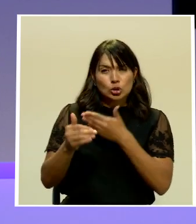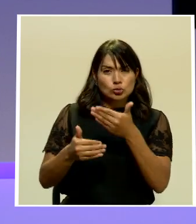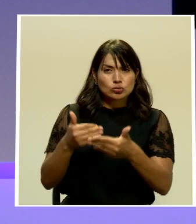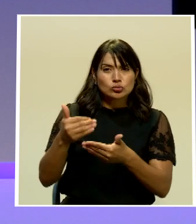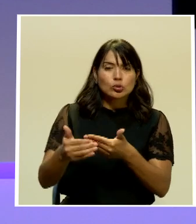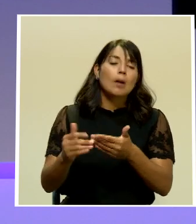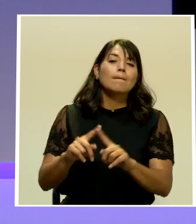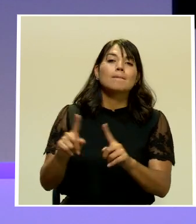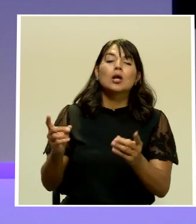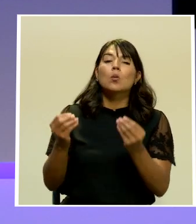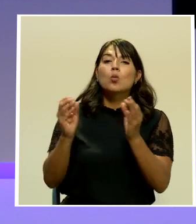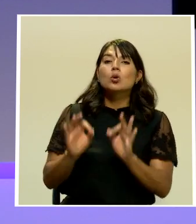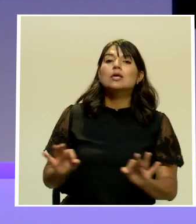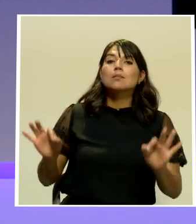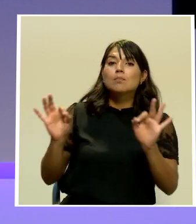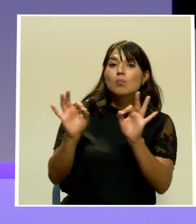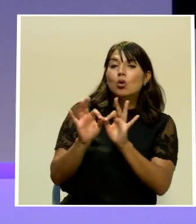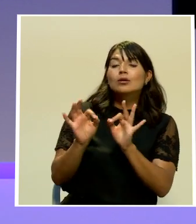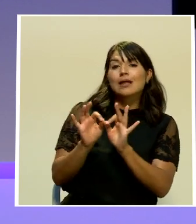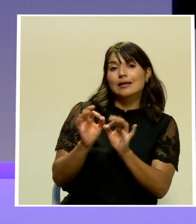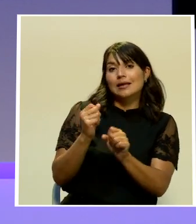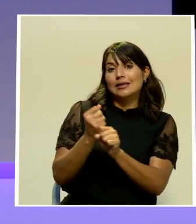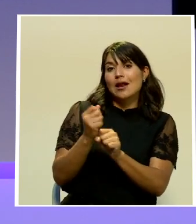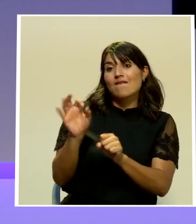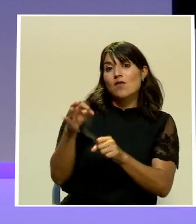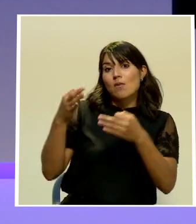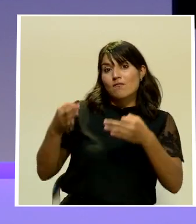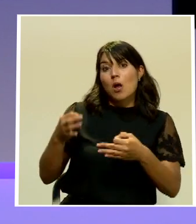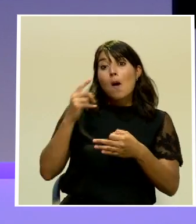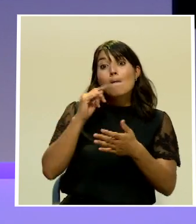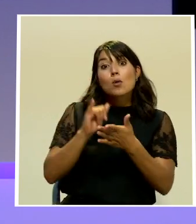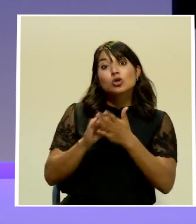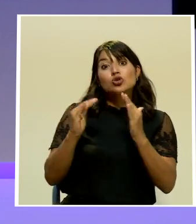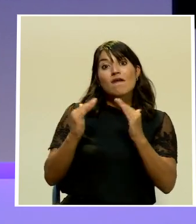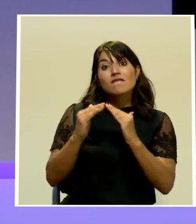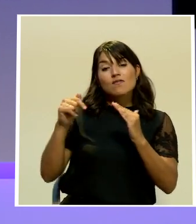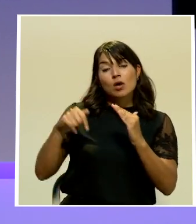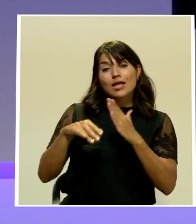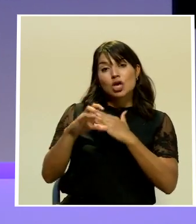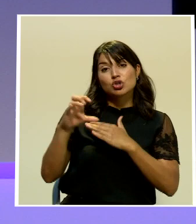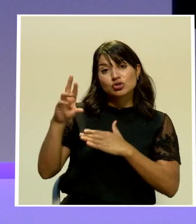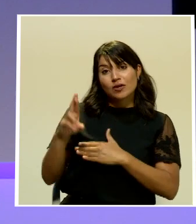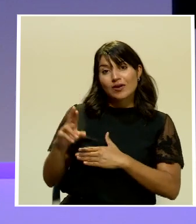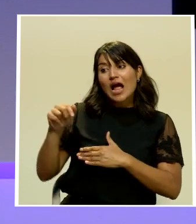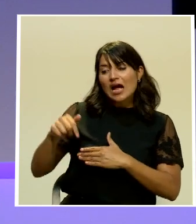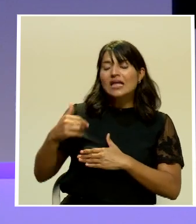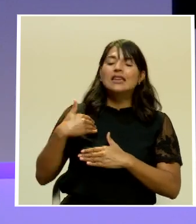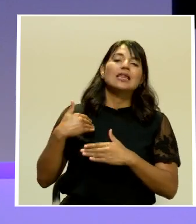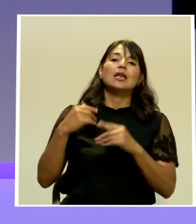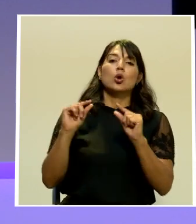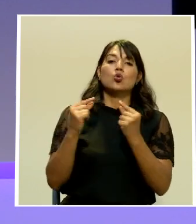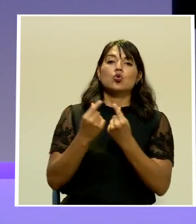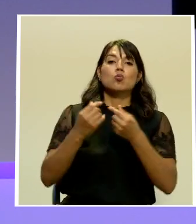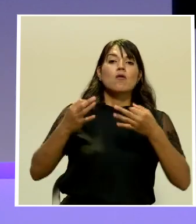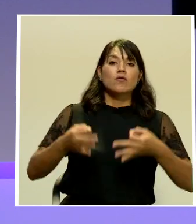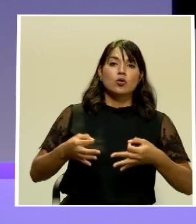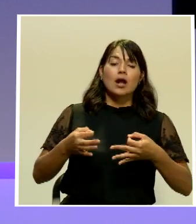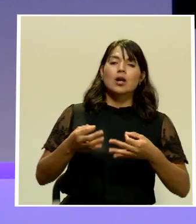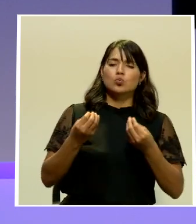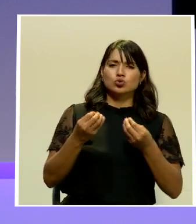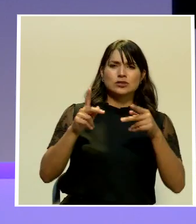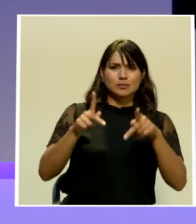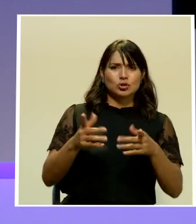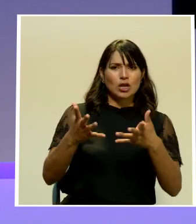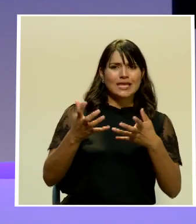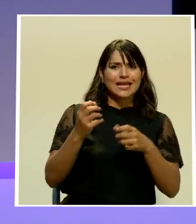una formalidad, y hay una formalidad en el sector. Por eso vivo aquí en Costa Rica, porque me gusta que hay un sector formal, hay un grupo de personas que nos interesa ser profesionales,